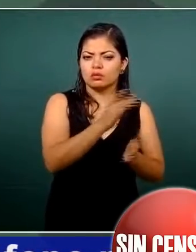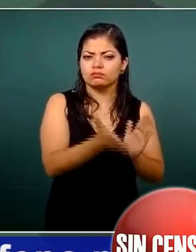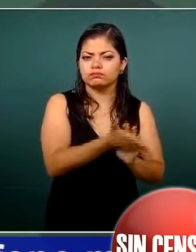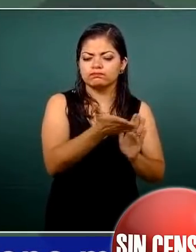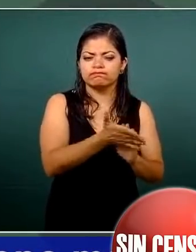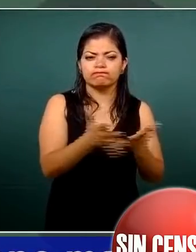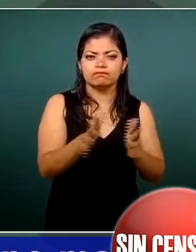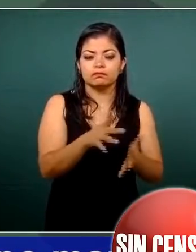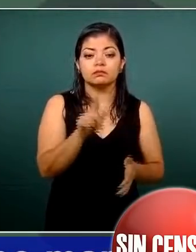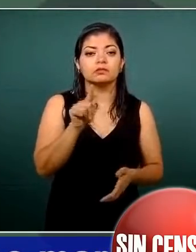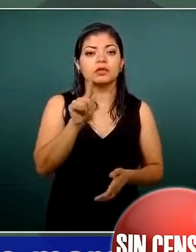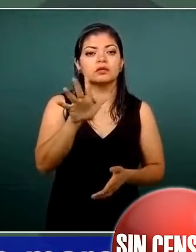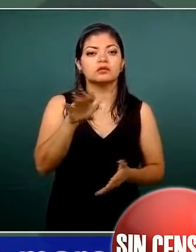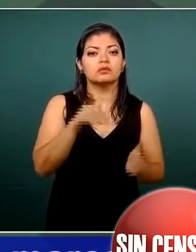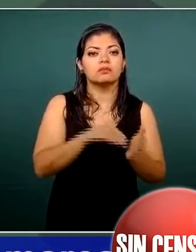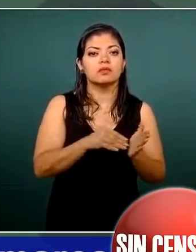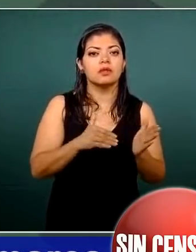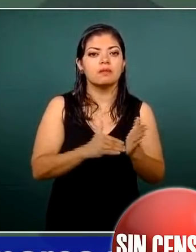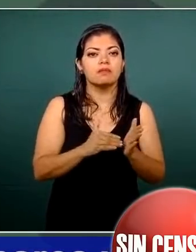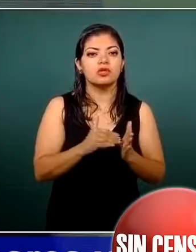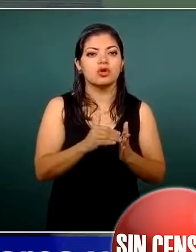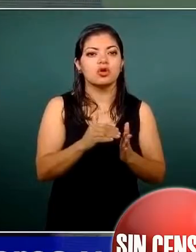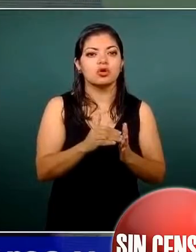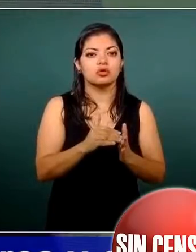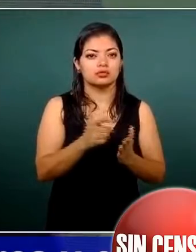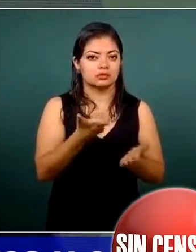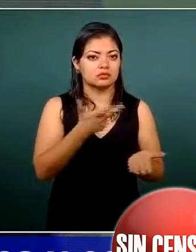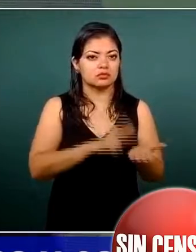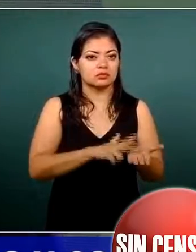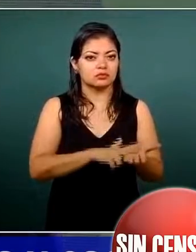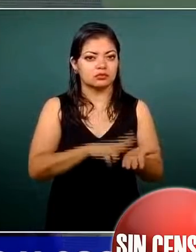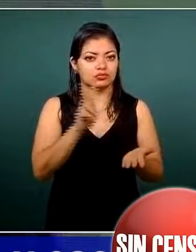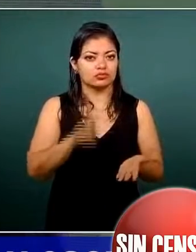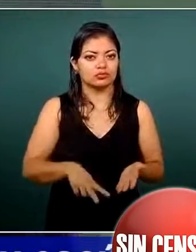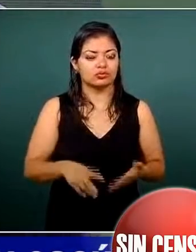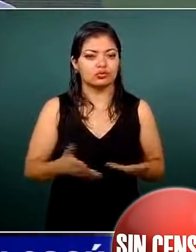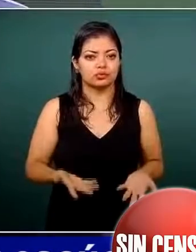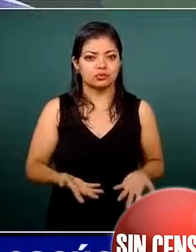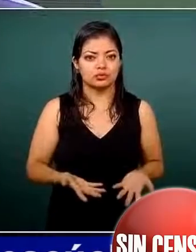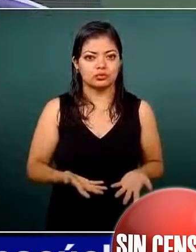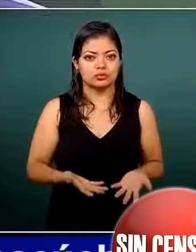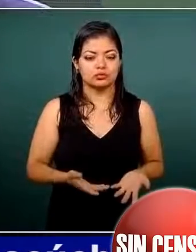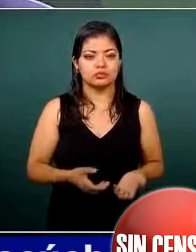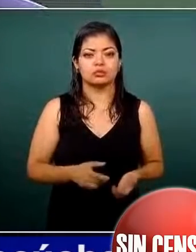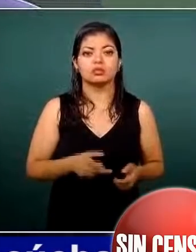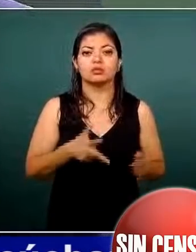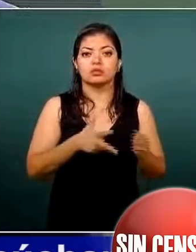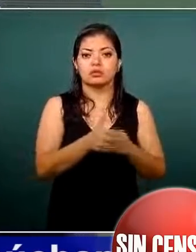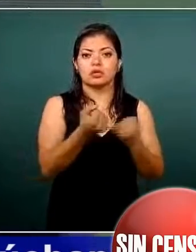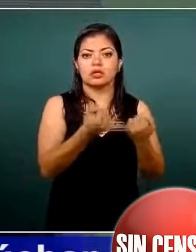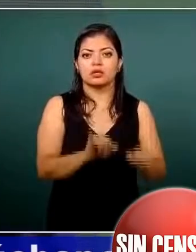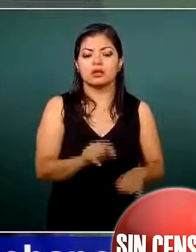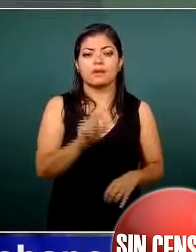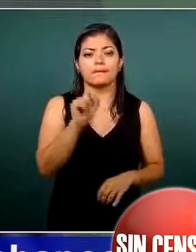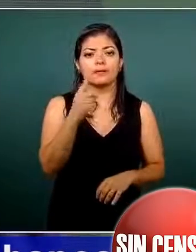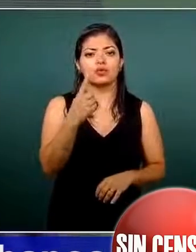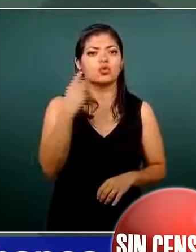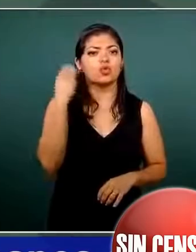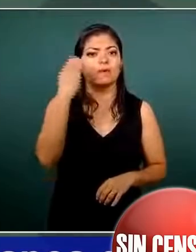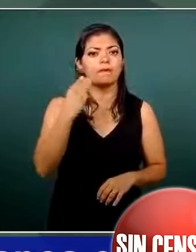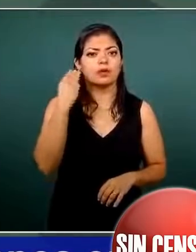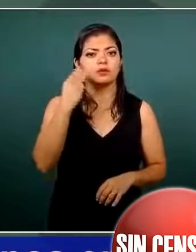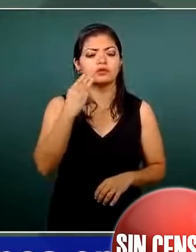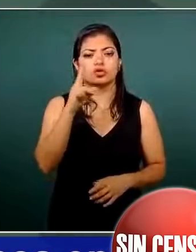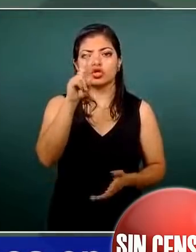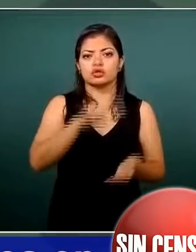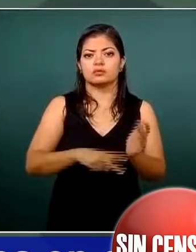75,000 millones va a costar y lo vamos a inaugurar el 21 de marzo del 2022.